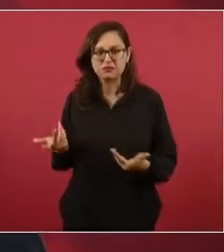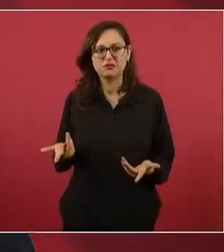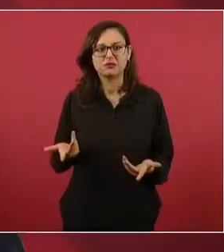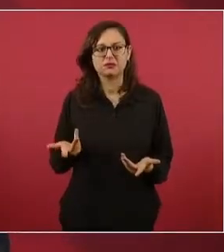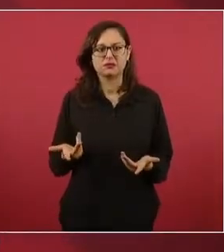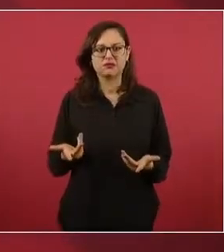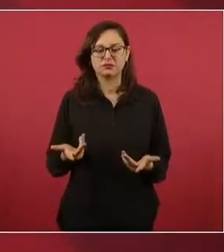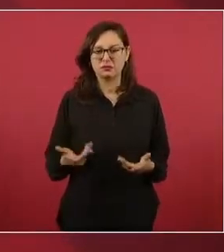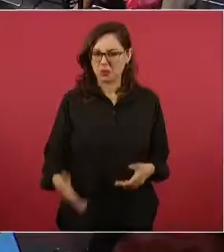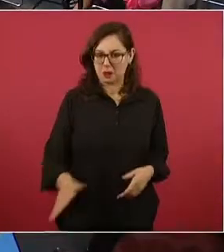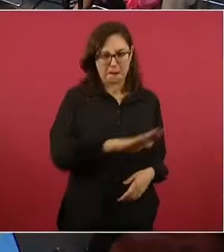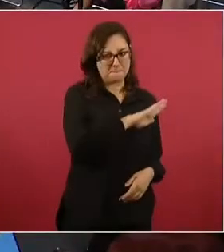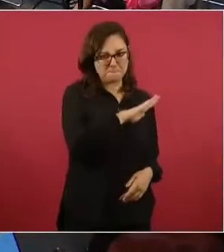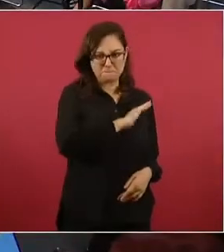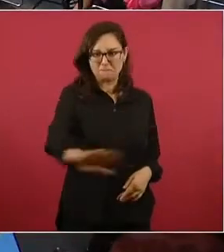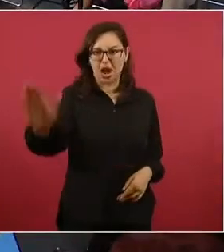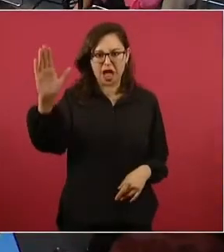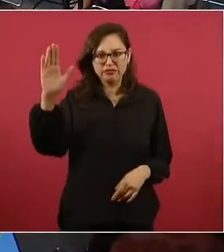de